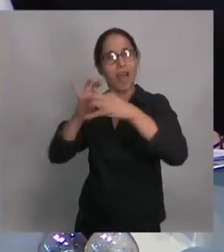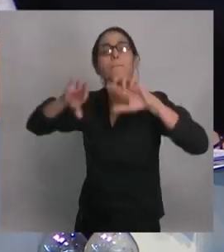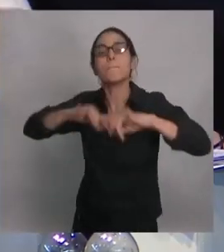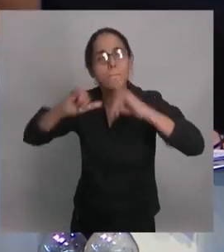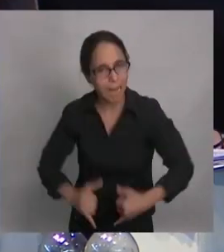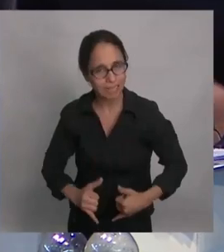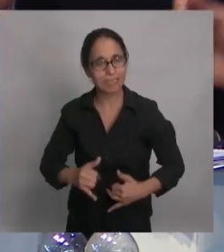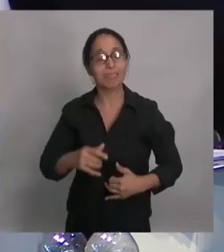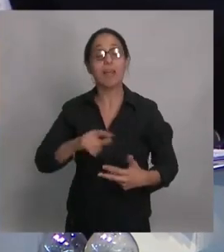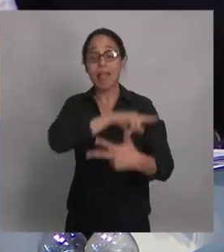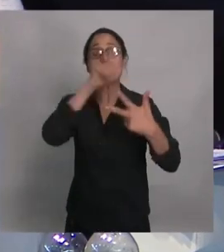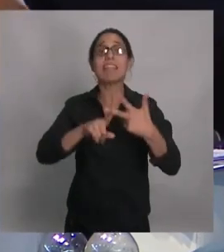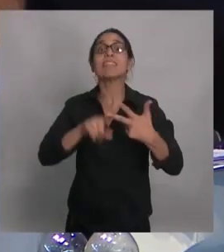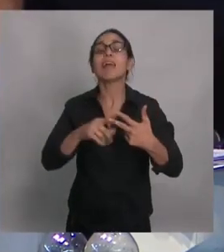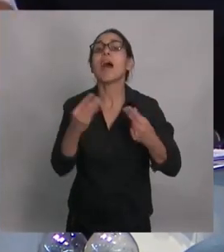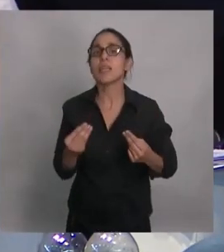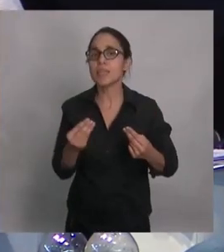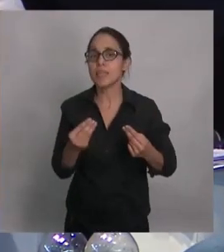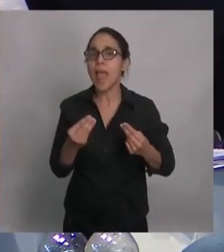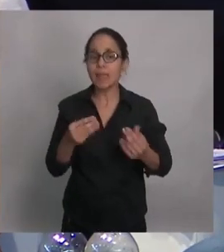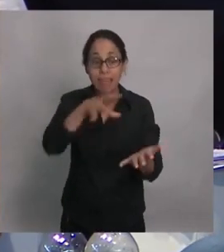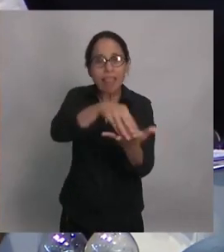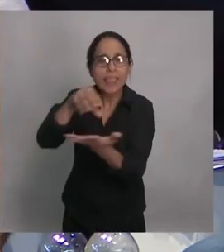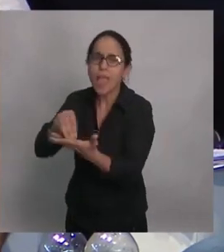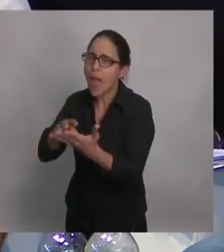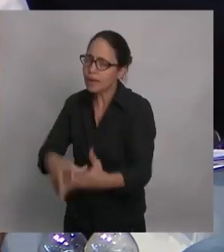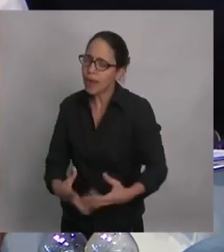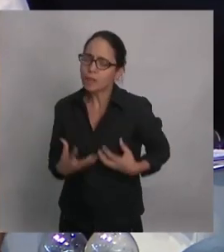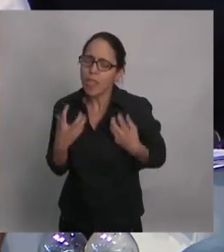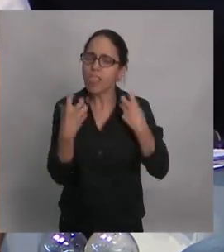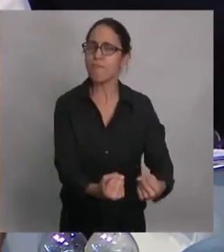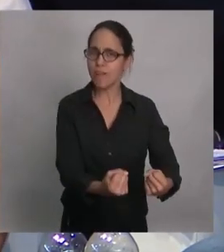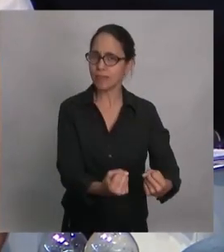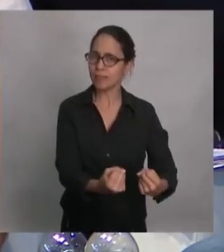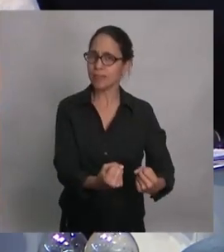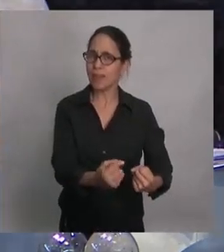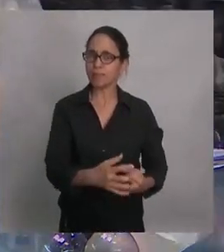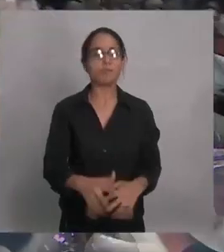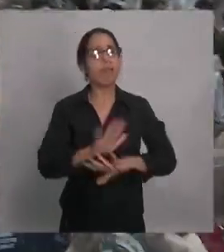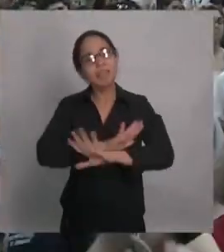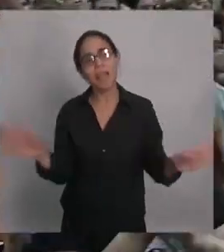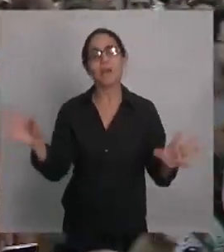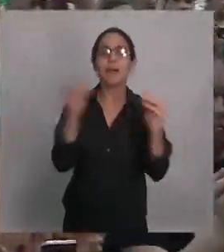defender con coraje a la madre tierra. Nada más, compañeros, nada más, compañeras, muchas gracias.